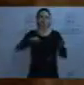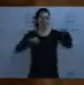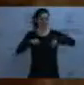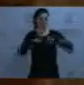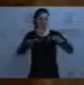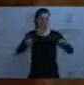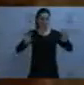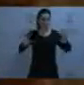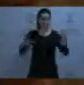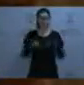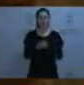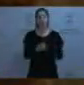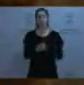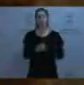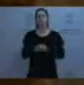Pensamos que